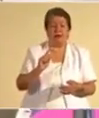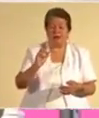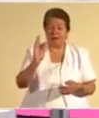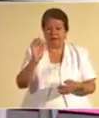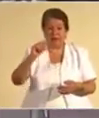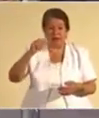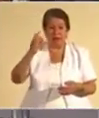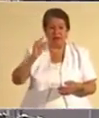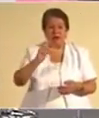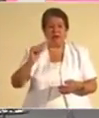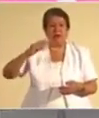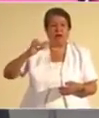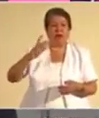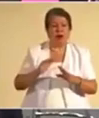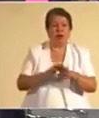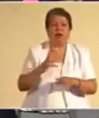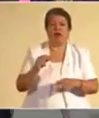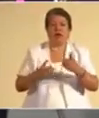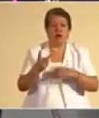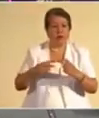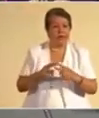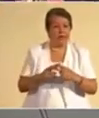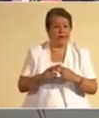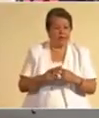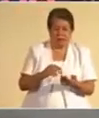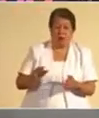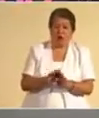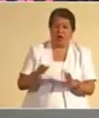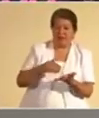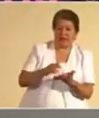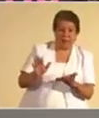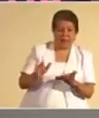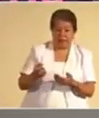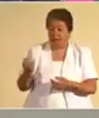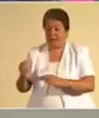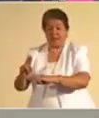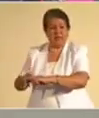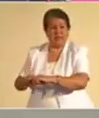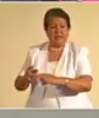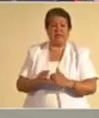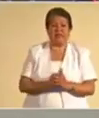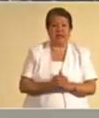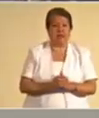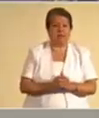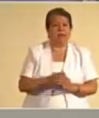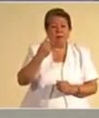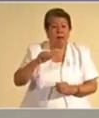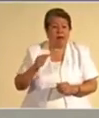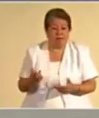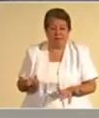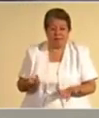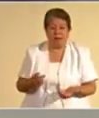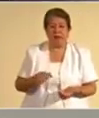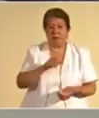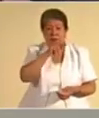¿sí? Esta silla se queda vacía y yo quisiera decirles a ustedes que esto a mí en lo personal me parece